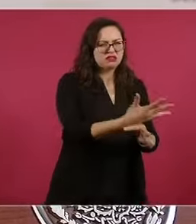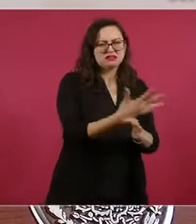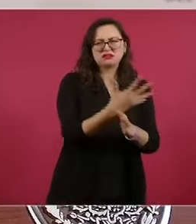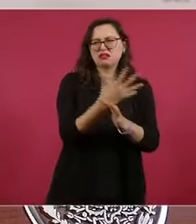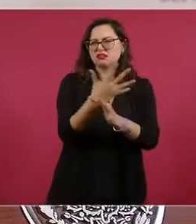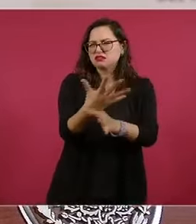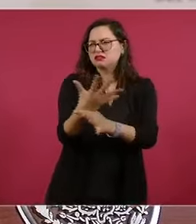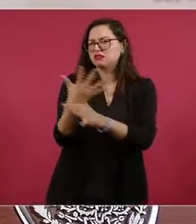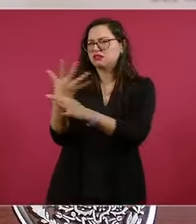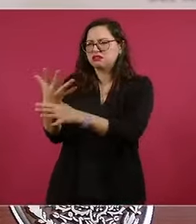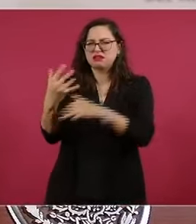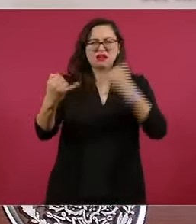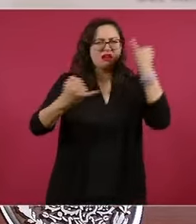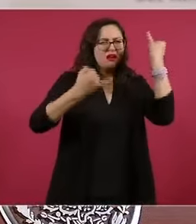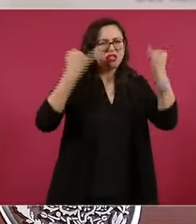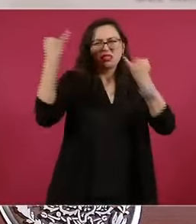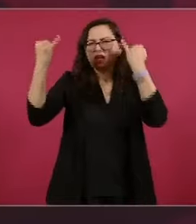ataques,